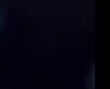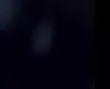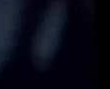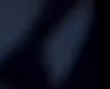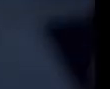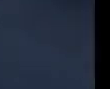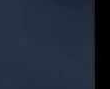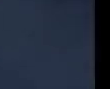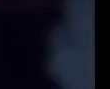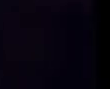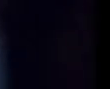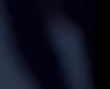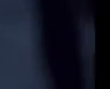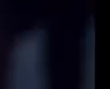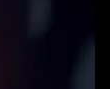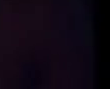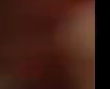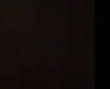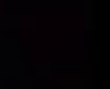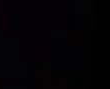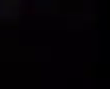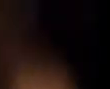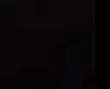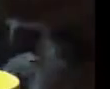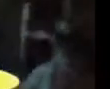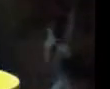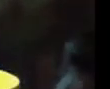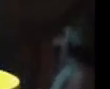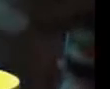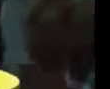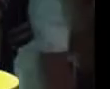Olé increíble con el nuevo Axe Black Remix, con notas de Visa.